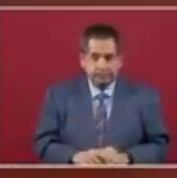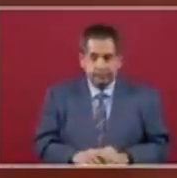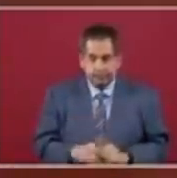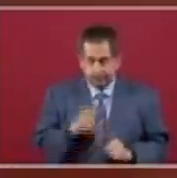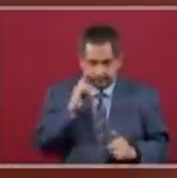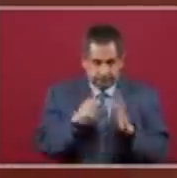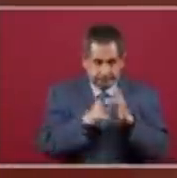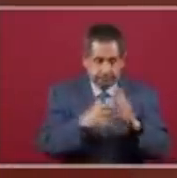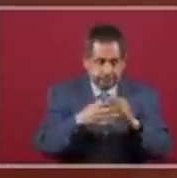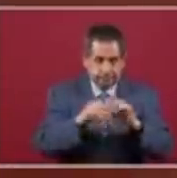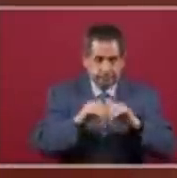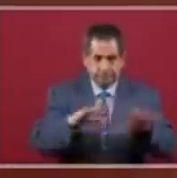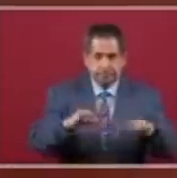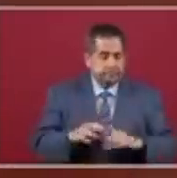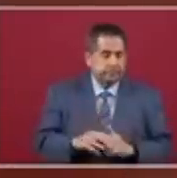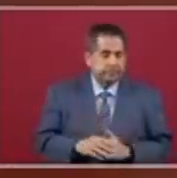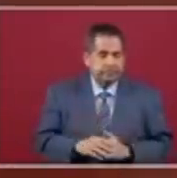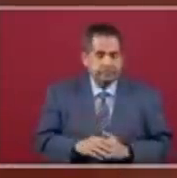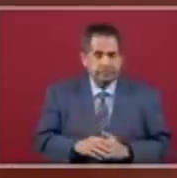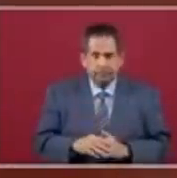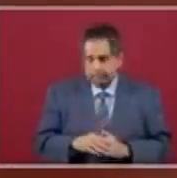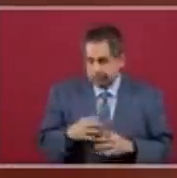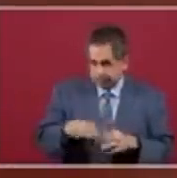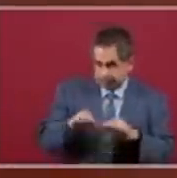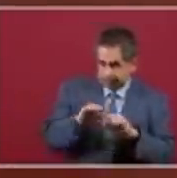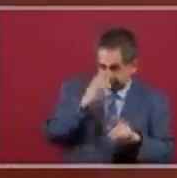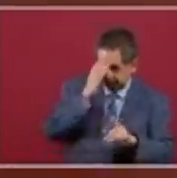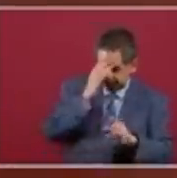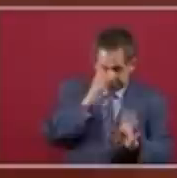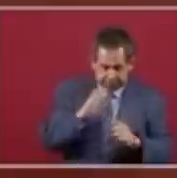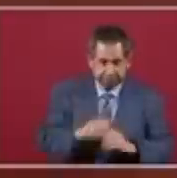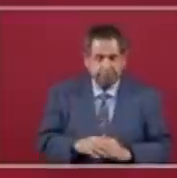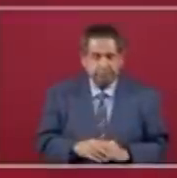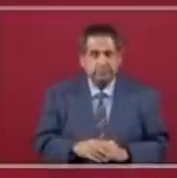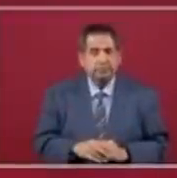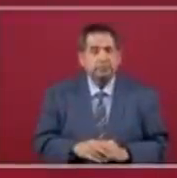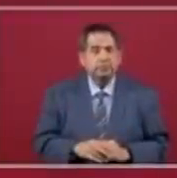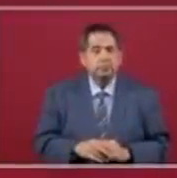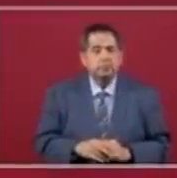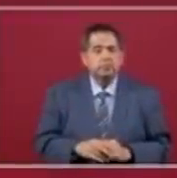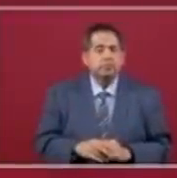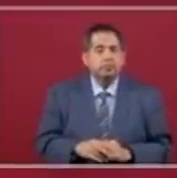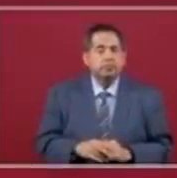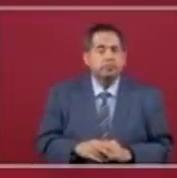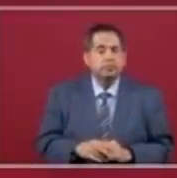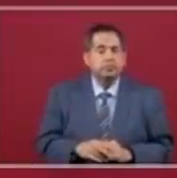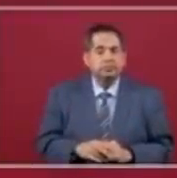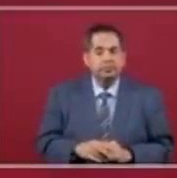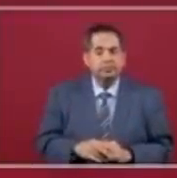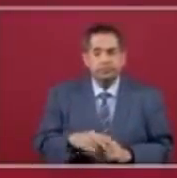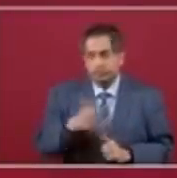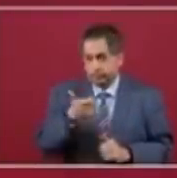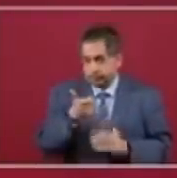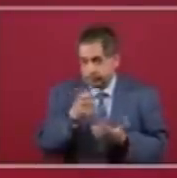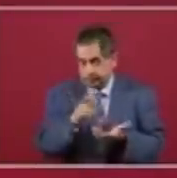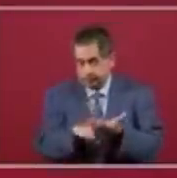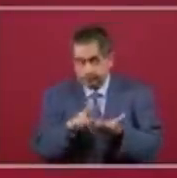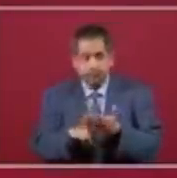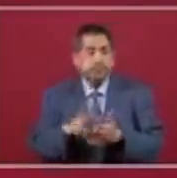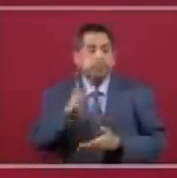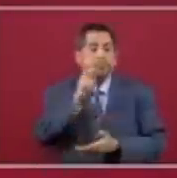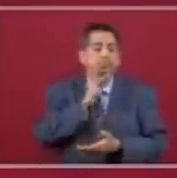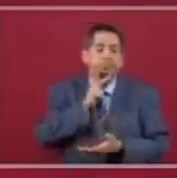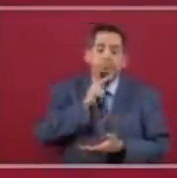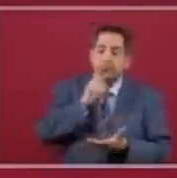dando a conocer esto que es considero importante. De acuerdo al precio que Pemex